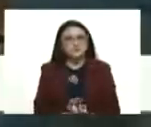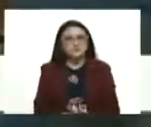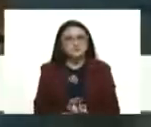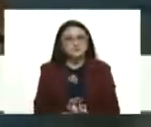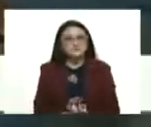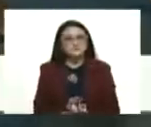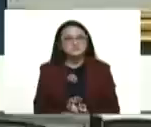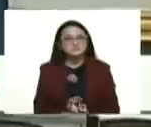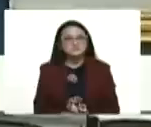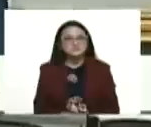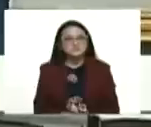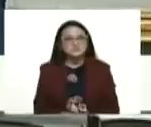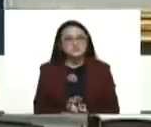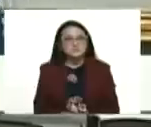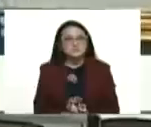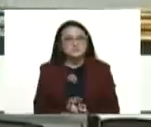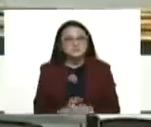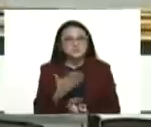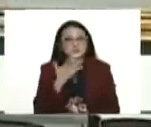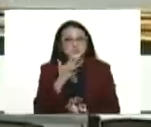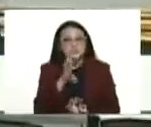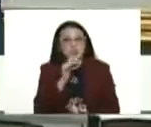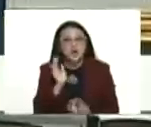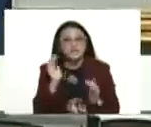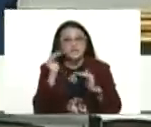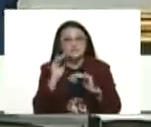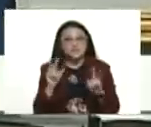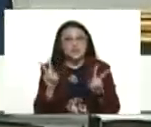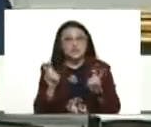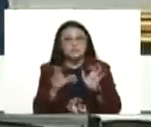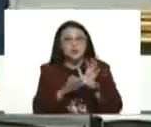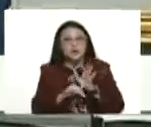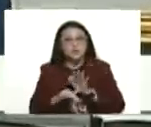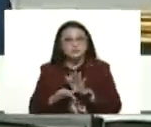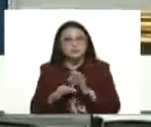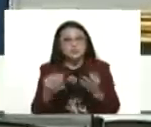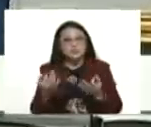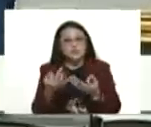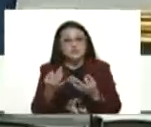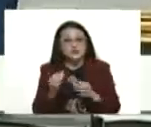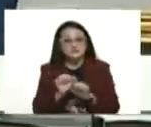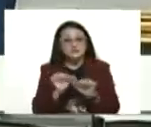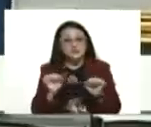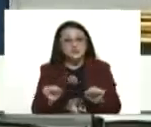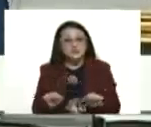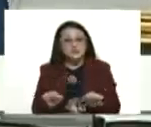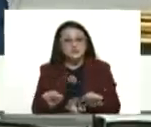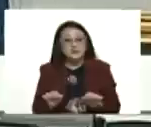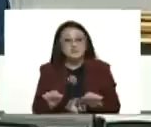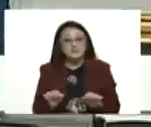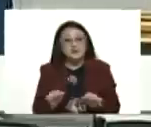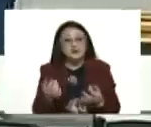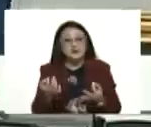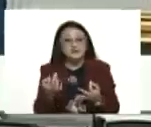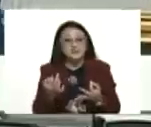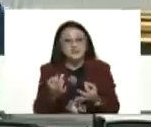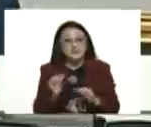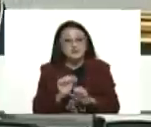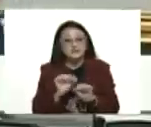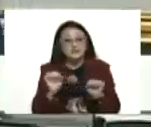Porque si no atendemos el tema de la corrupción como un verdadero sistema, es un verdadero